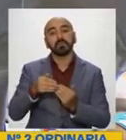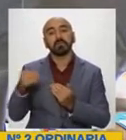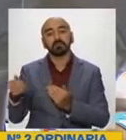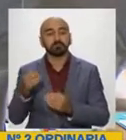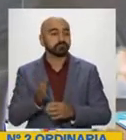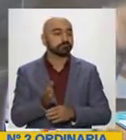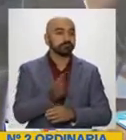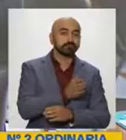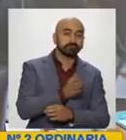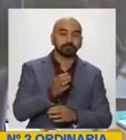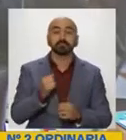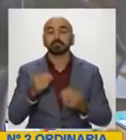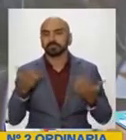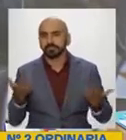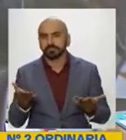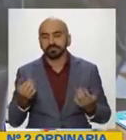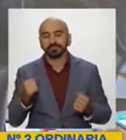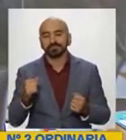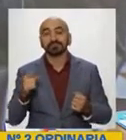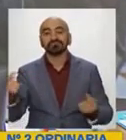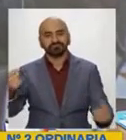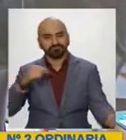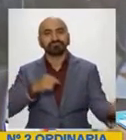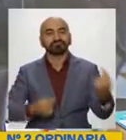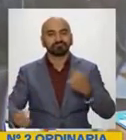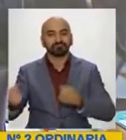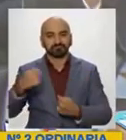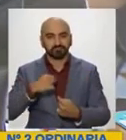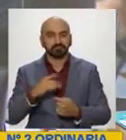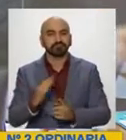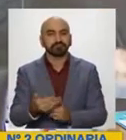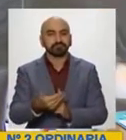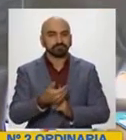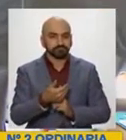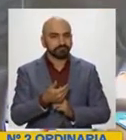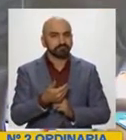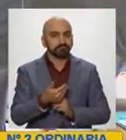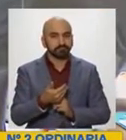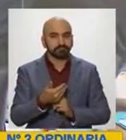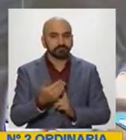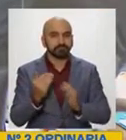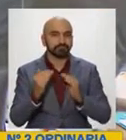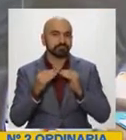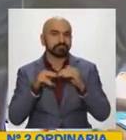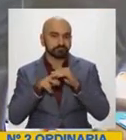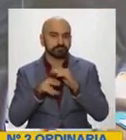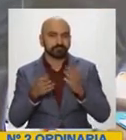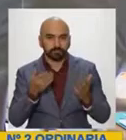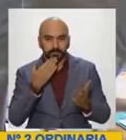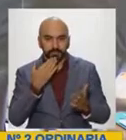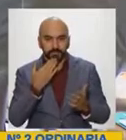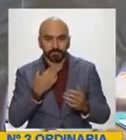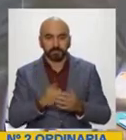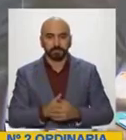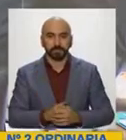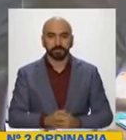patria a encontrar asilo y albergue. Este es un tema que...